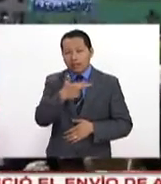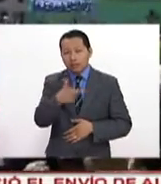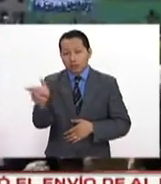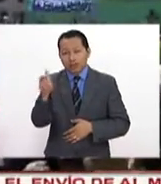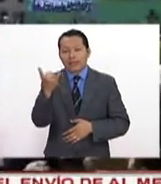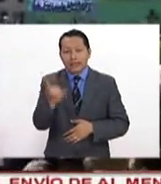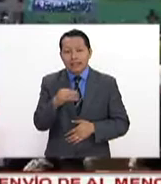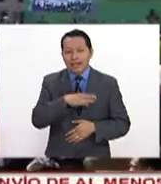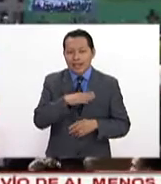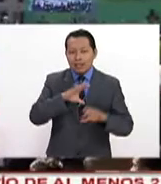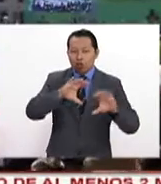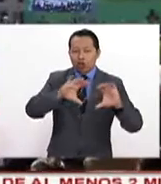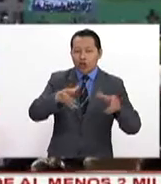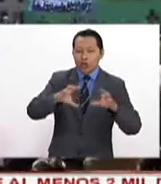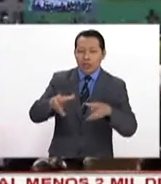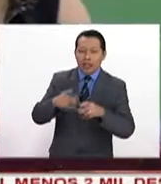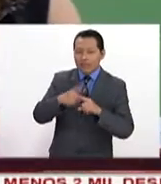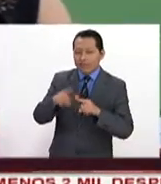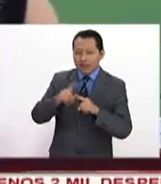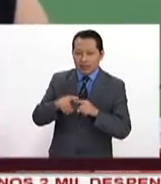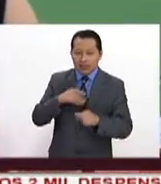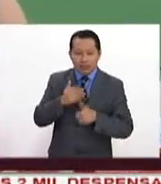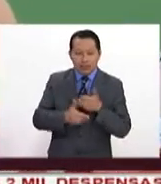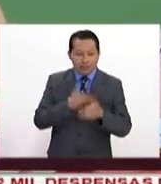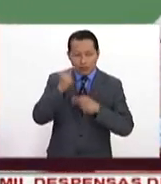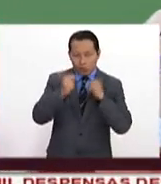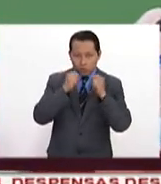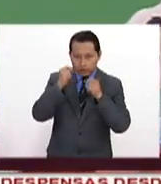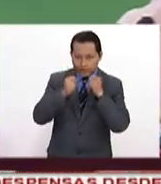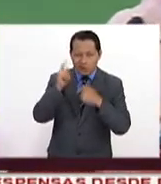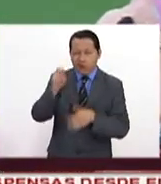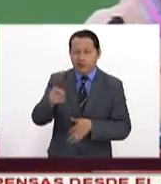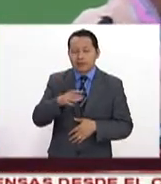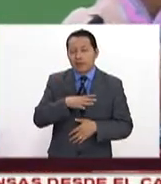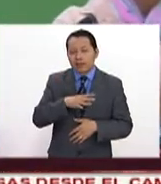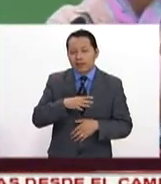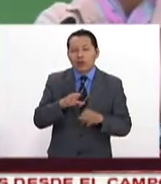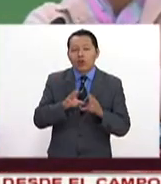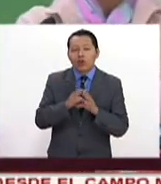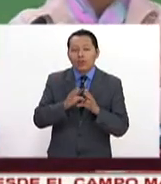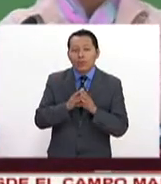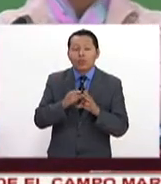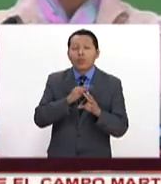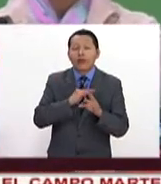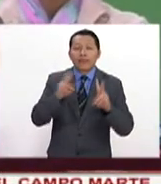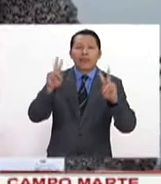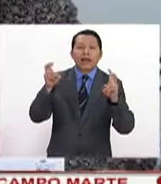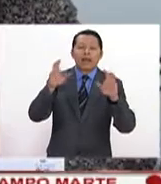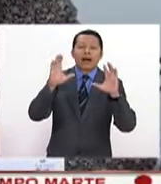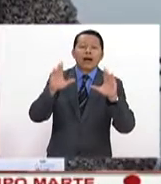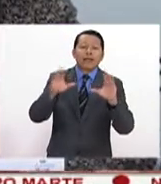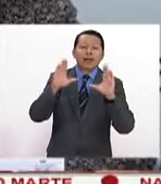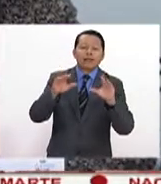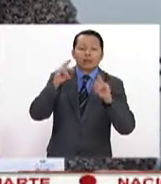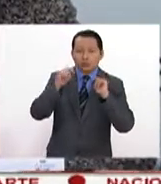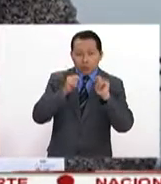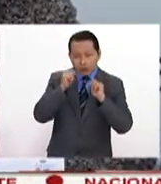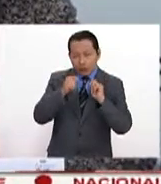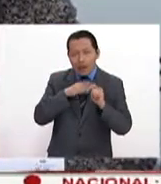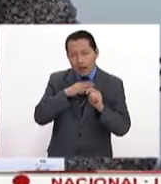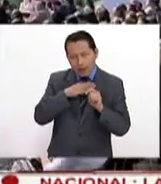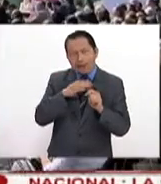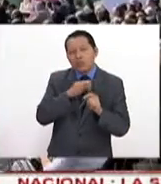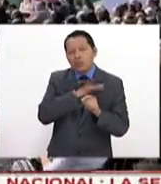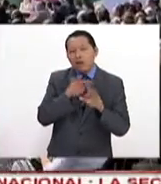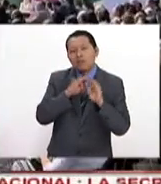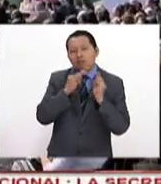como a comunidades que ofrecen servicios turísticos. Se trata de la Cruzada por la Capacitación Turística. Esta es una estrategia que